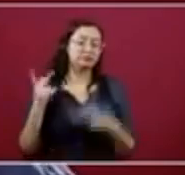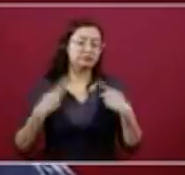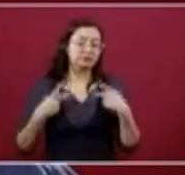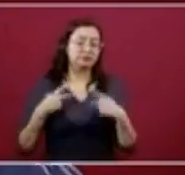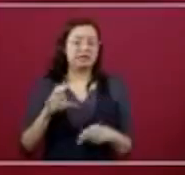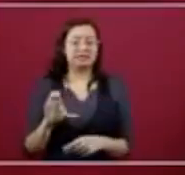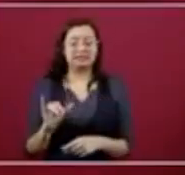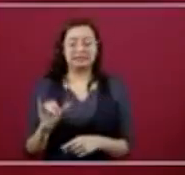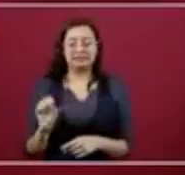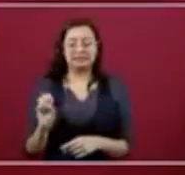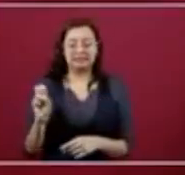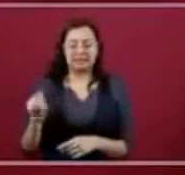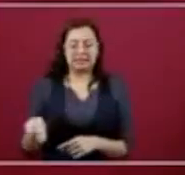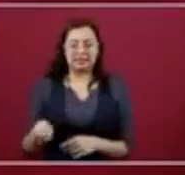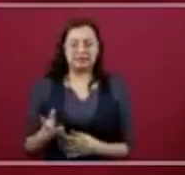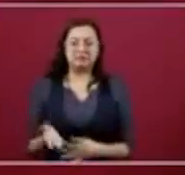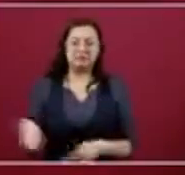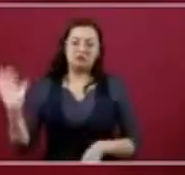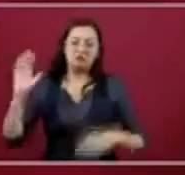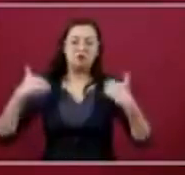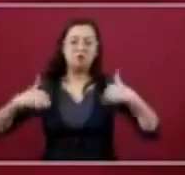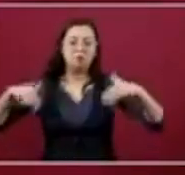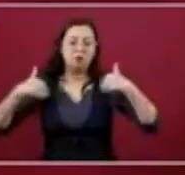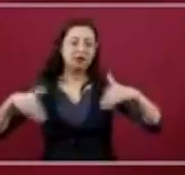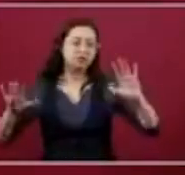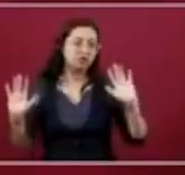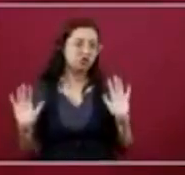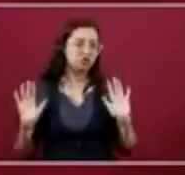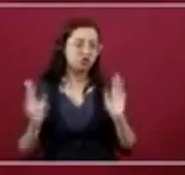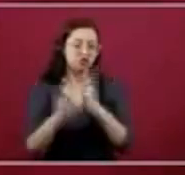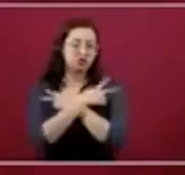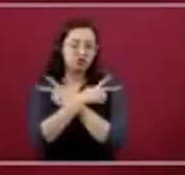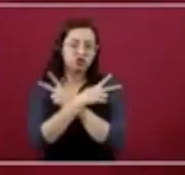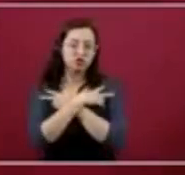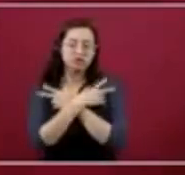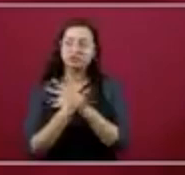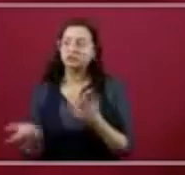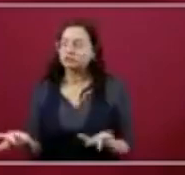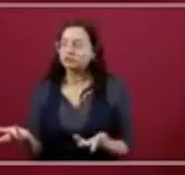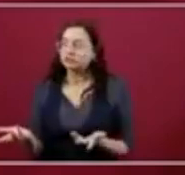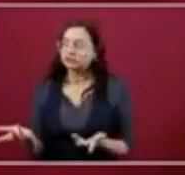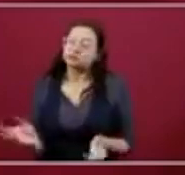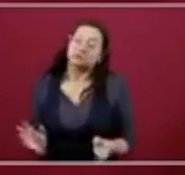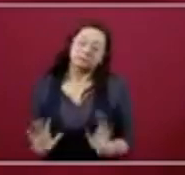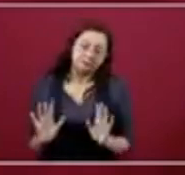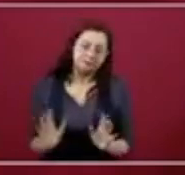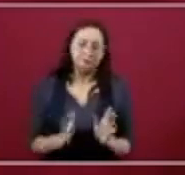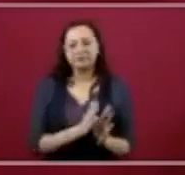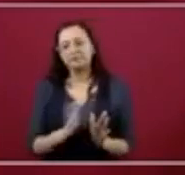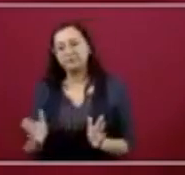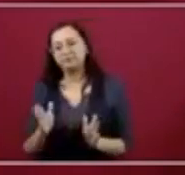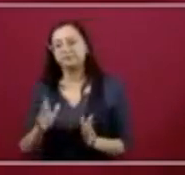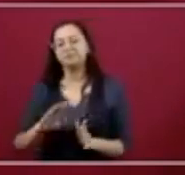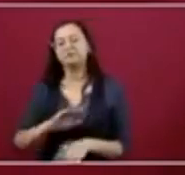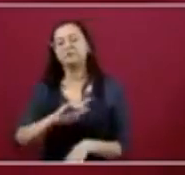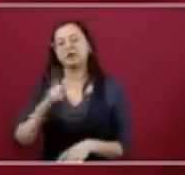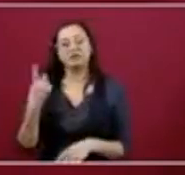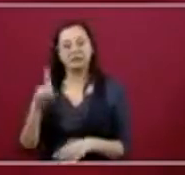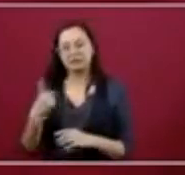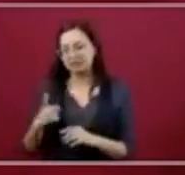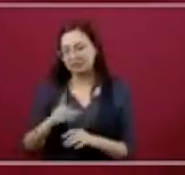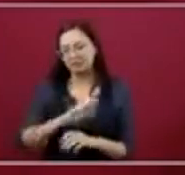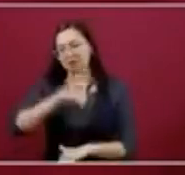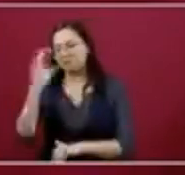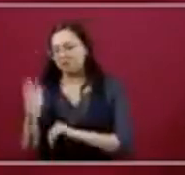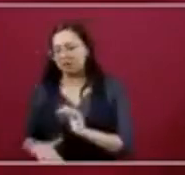CISEN. Se fueron de vacaciones y en enero, pues yo informé a las autoridades, a los superiores, y les